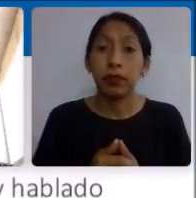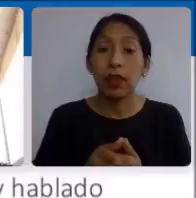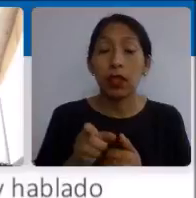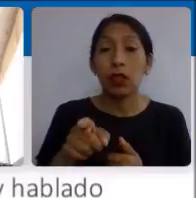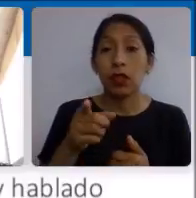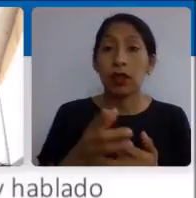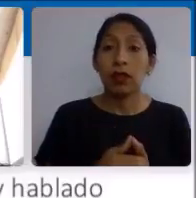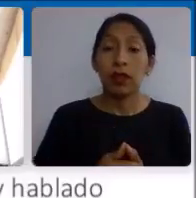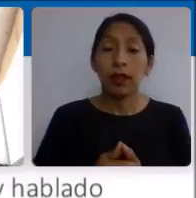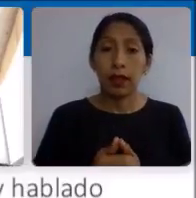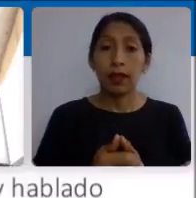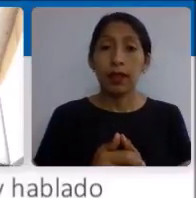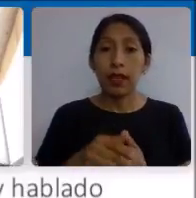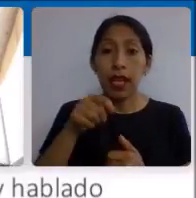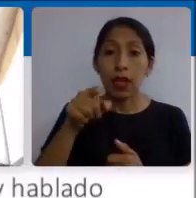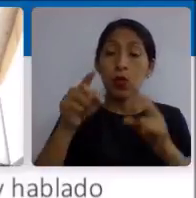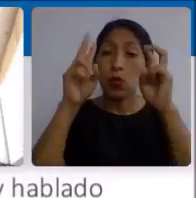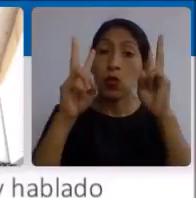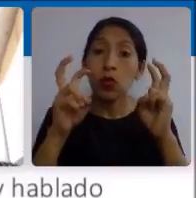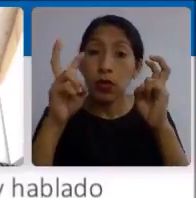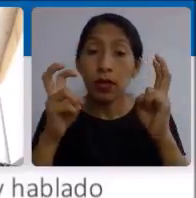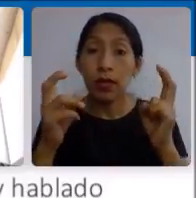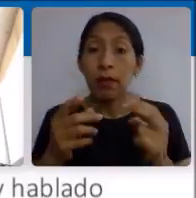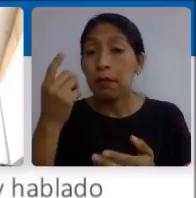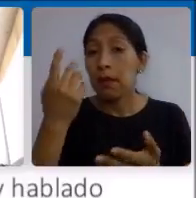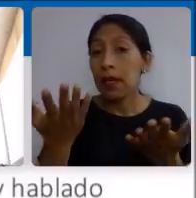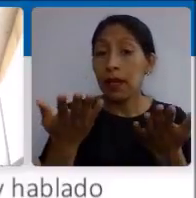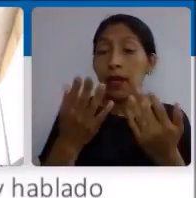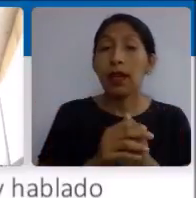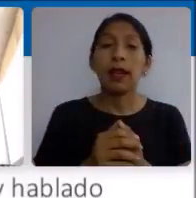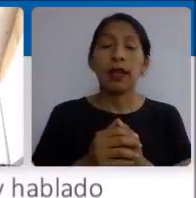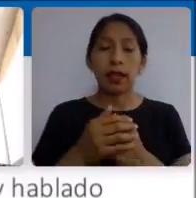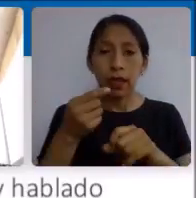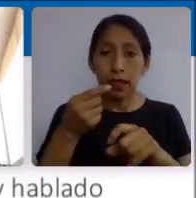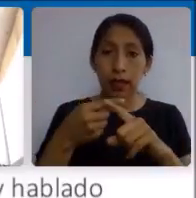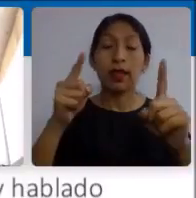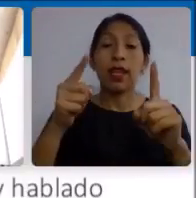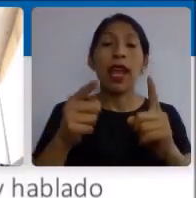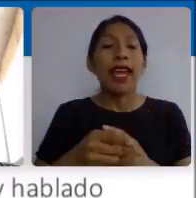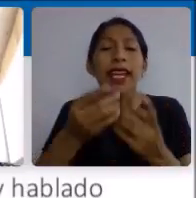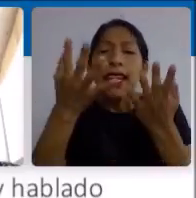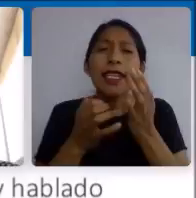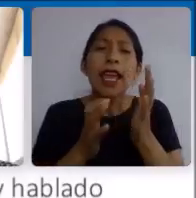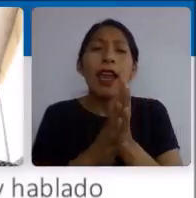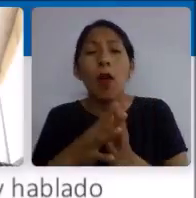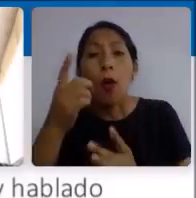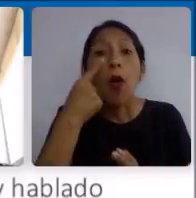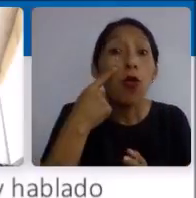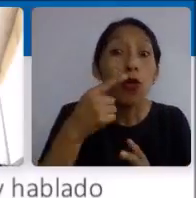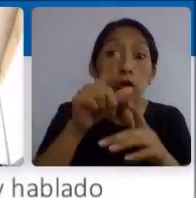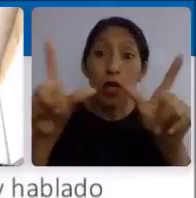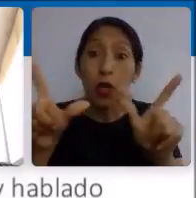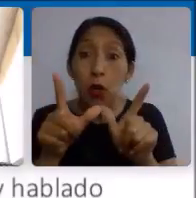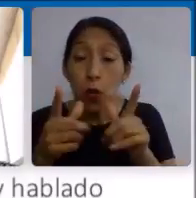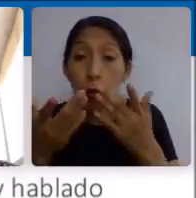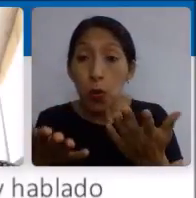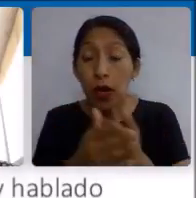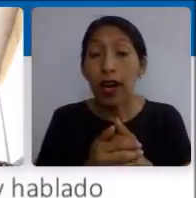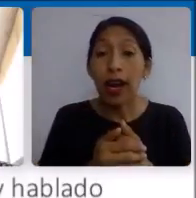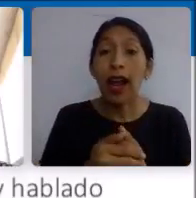poderse especializar, ya sea en un tema de aventura, un turismo de aventura, un turismo cultural, un